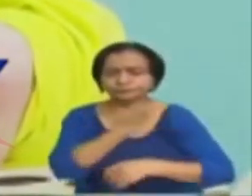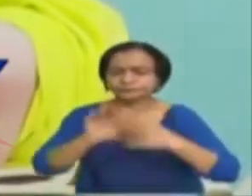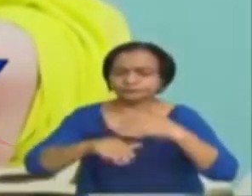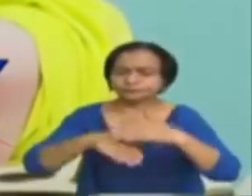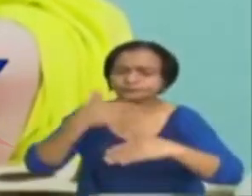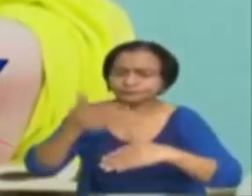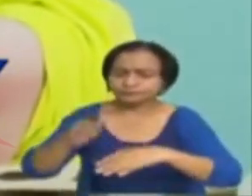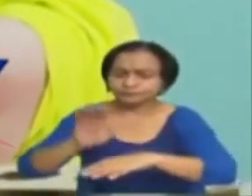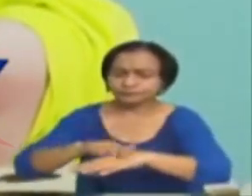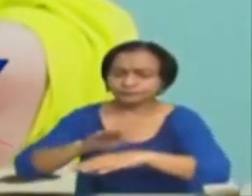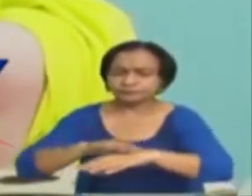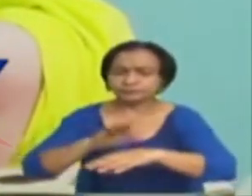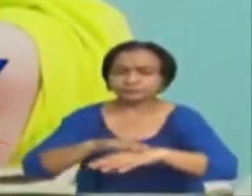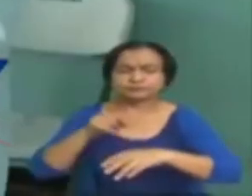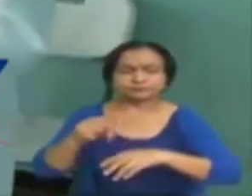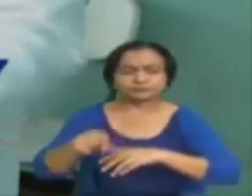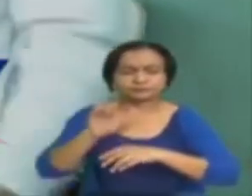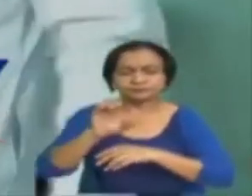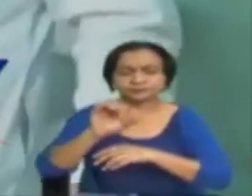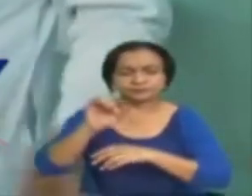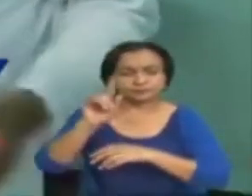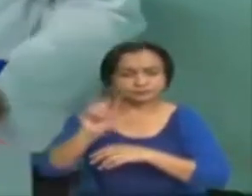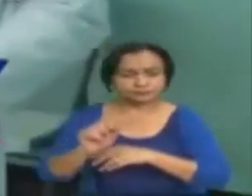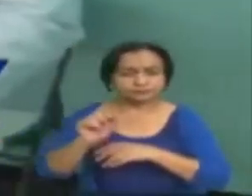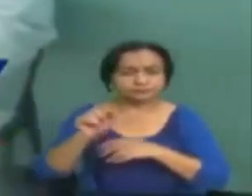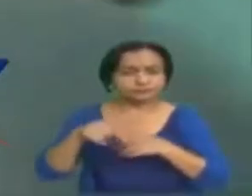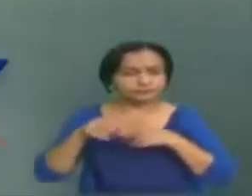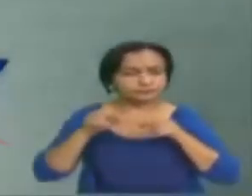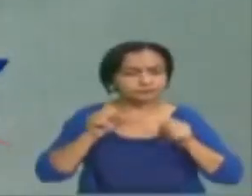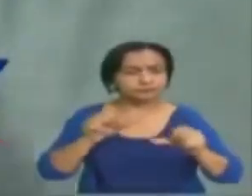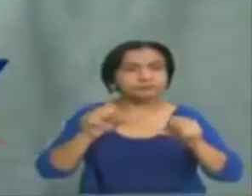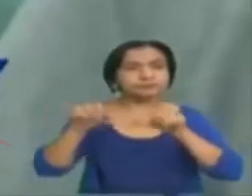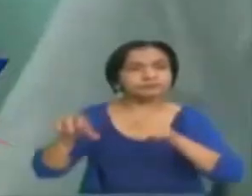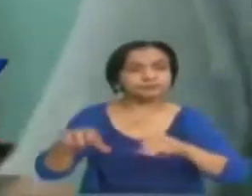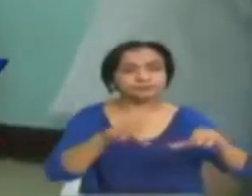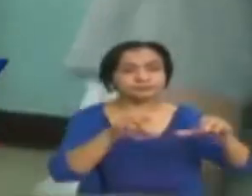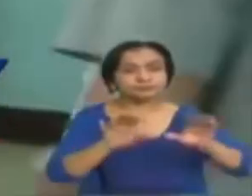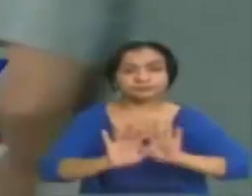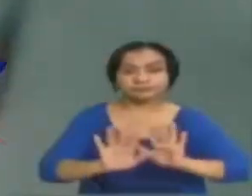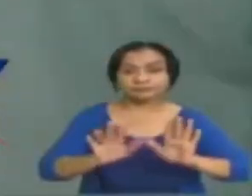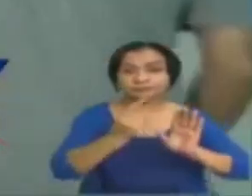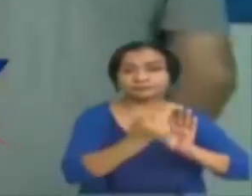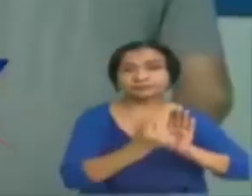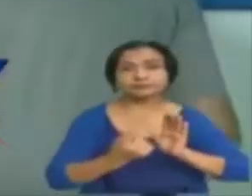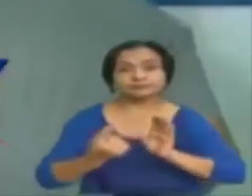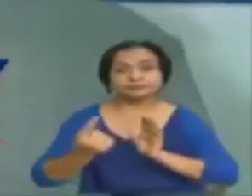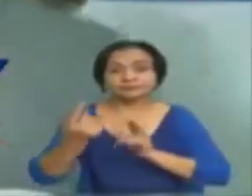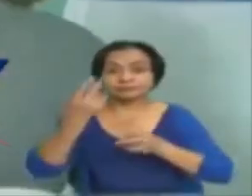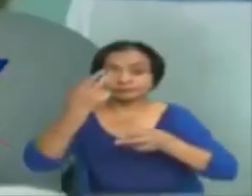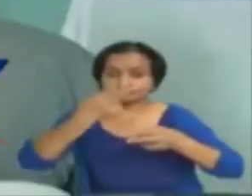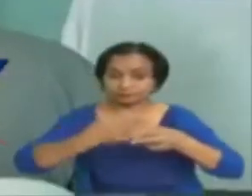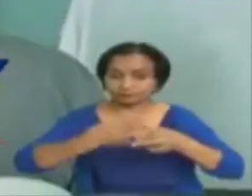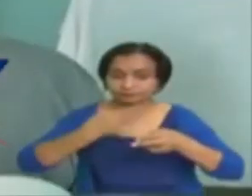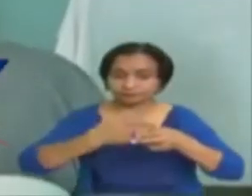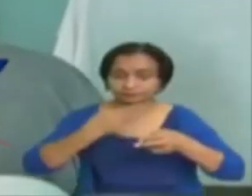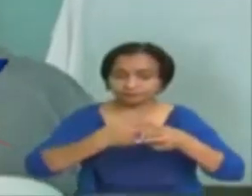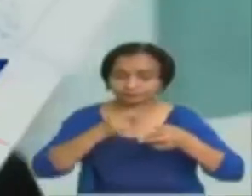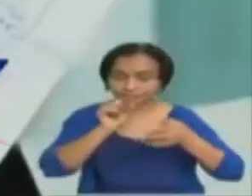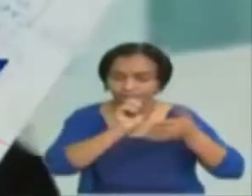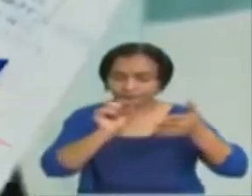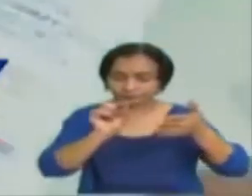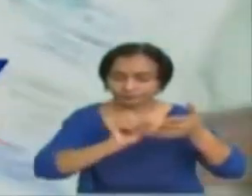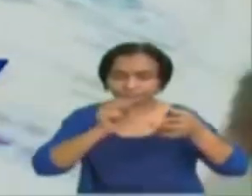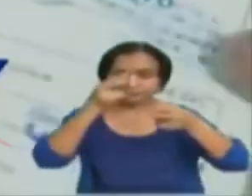a las 9 segundas dosis aplicándose a las personas que llegan